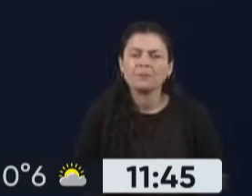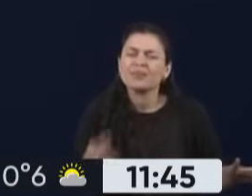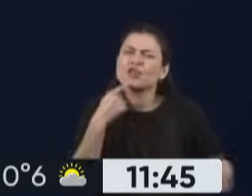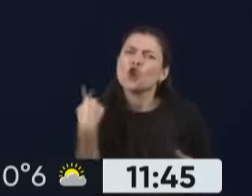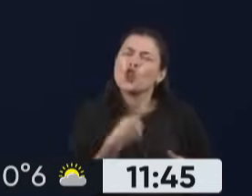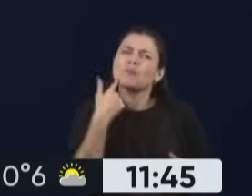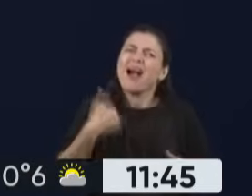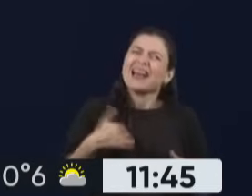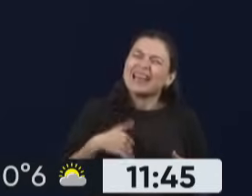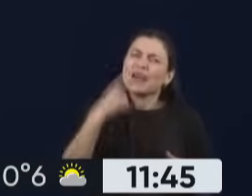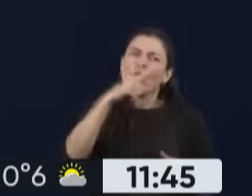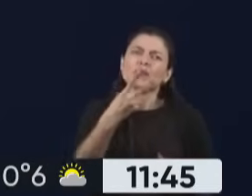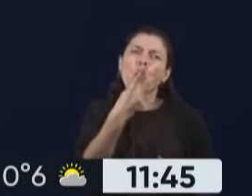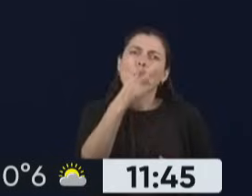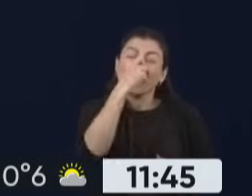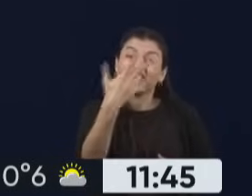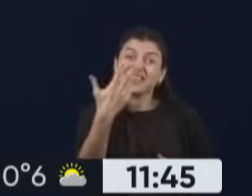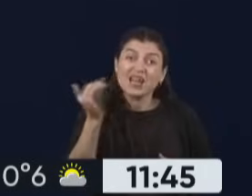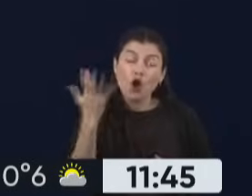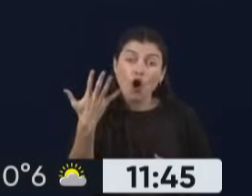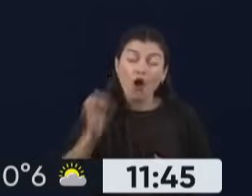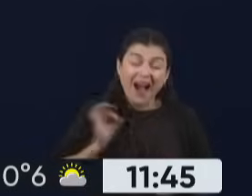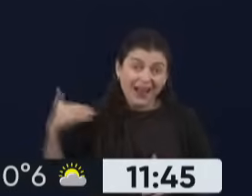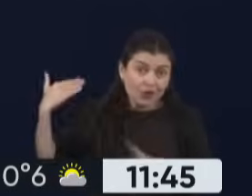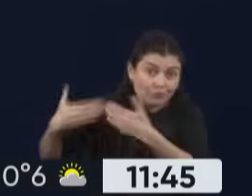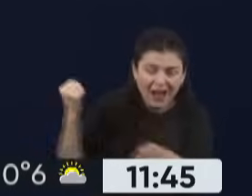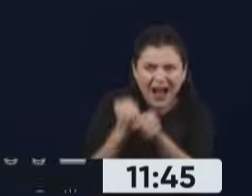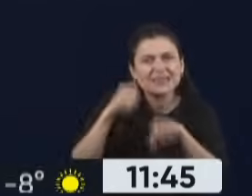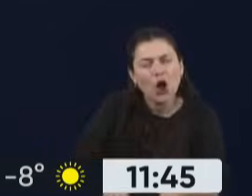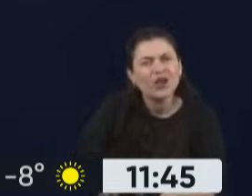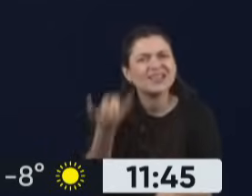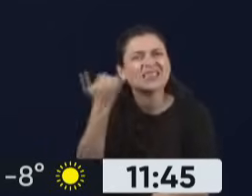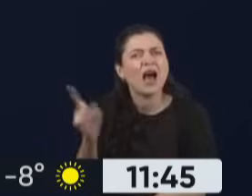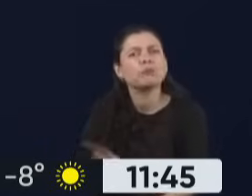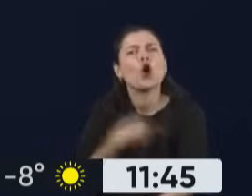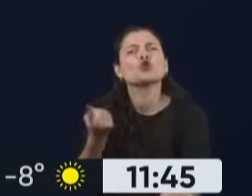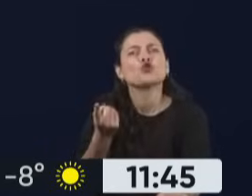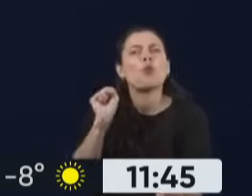es un país que en los últimos 25 años se acostumbró a regular,